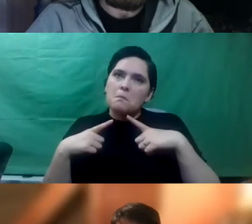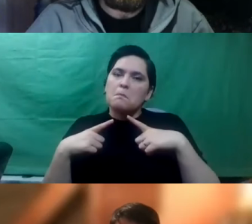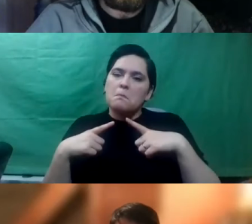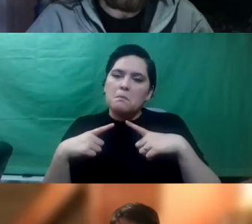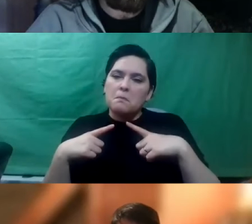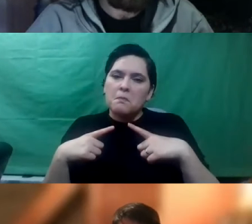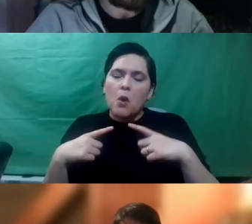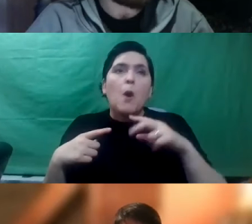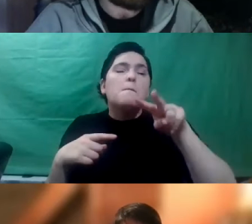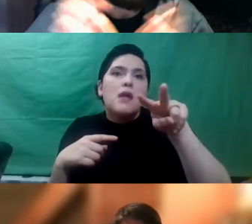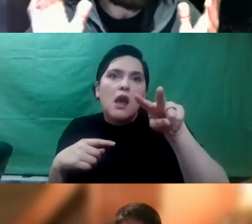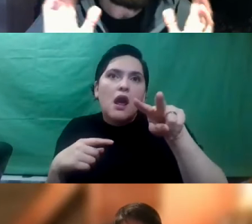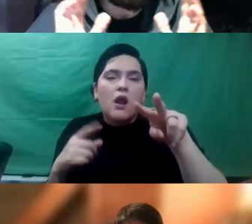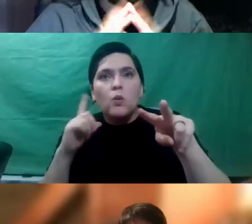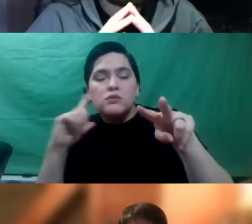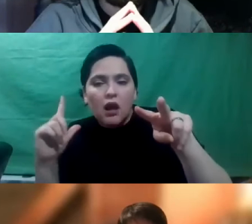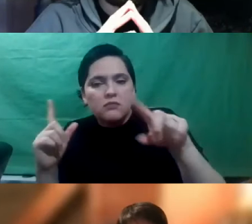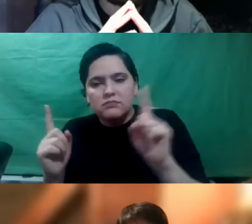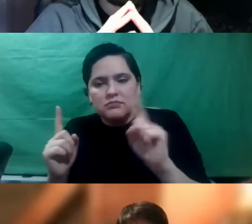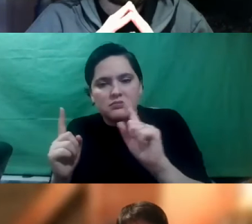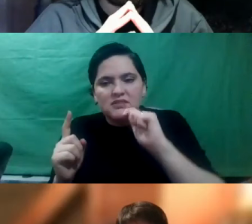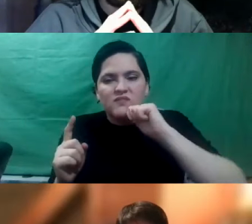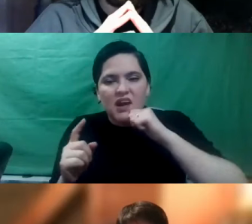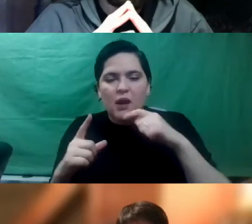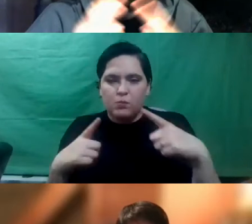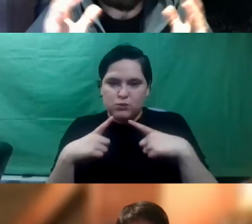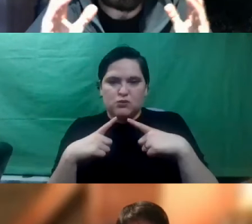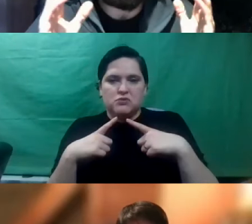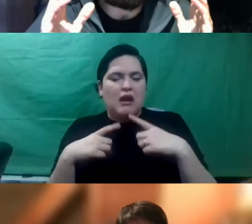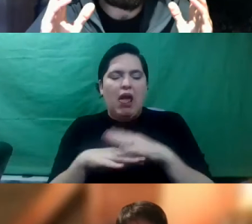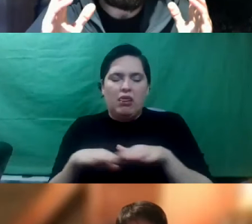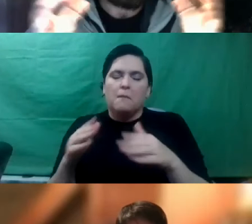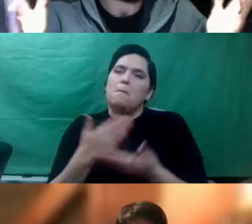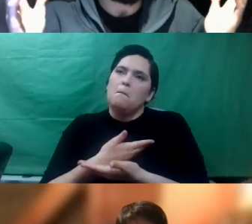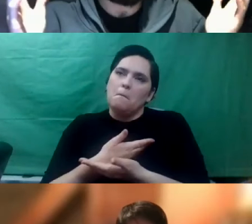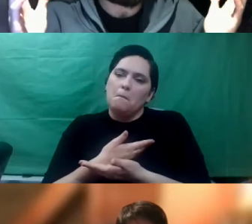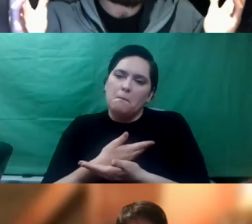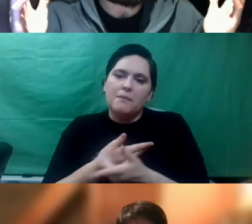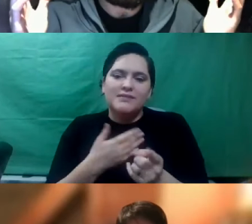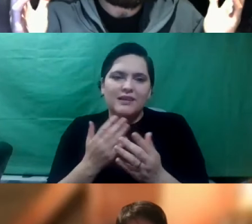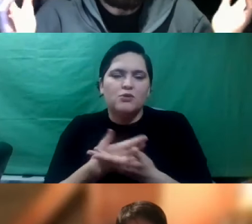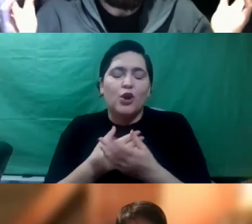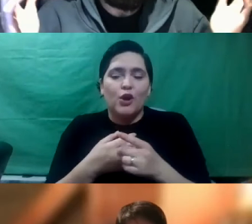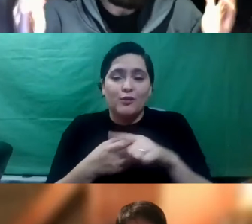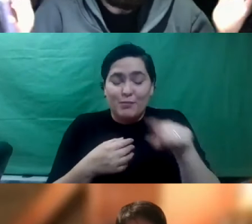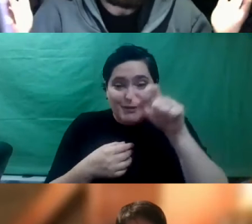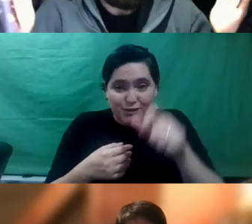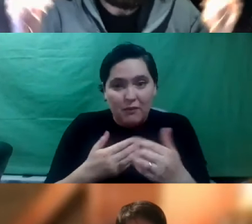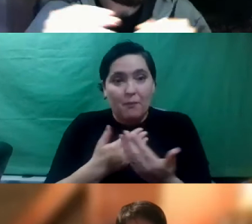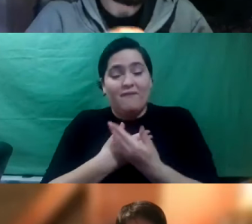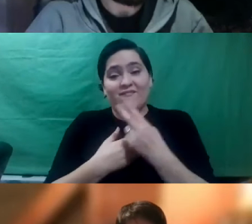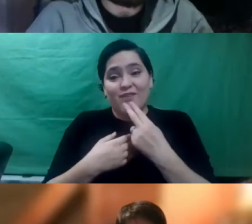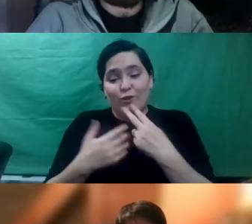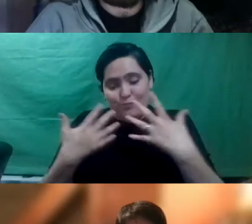ni que mire algo, que escuche algo. Por eso simplemente estado de reposo, porque no se le pide ninguna tarea, pero claramente nunca estamos en reposo, o sea, estamos vivos, estamos